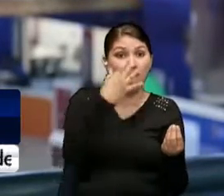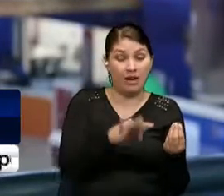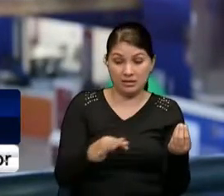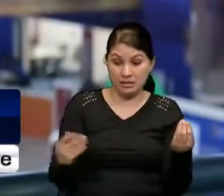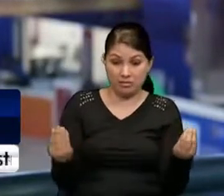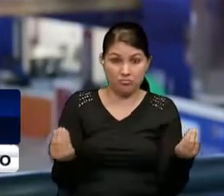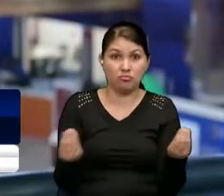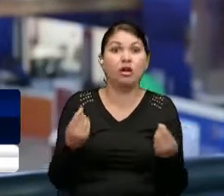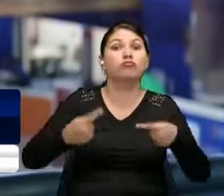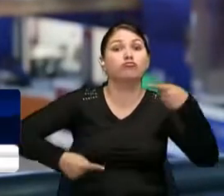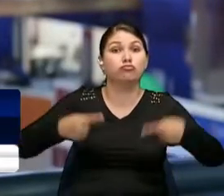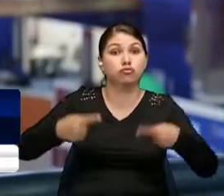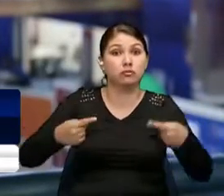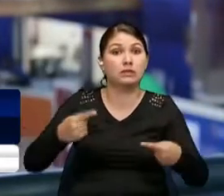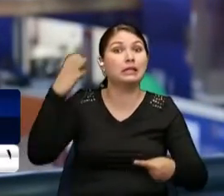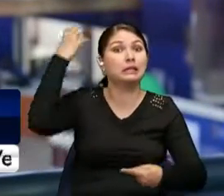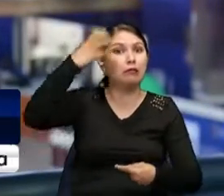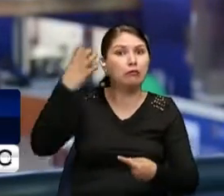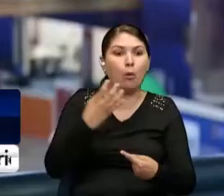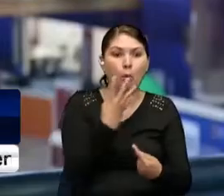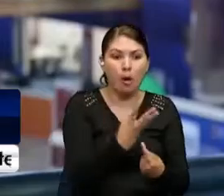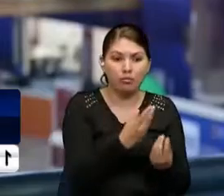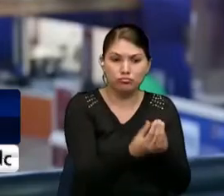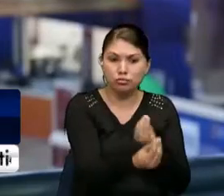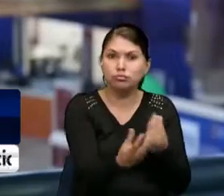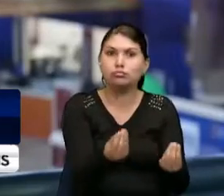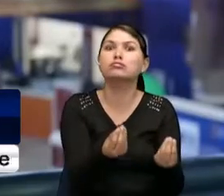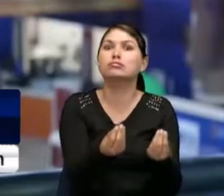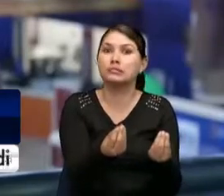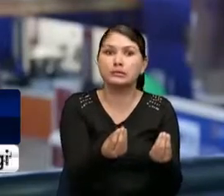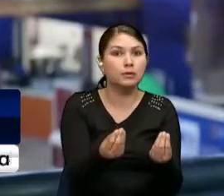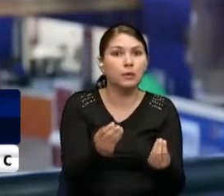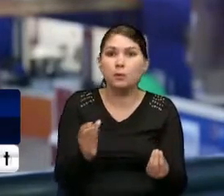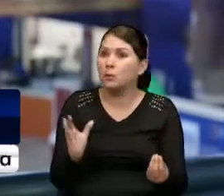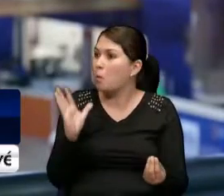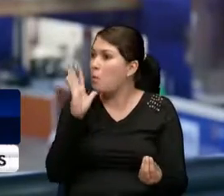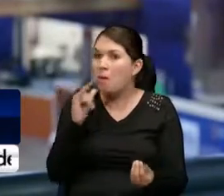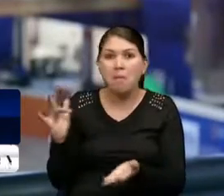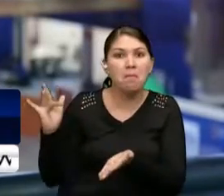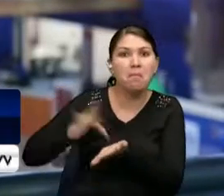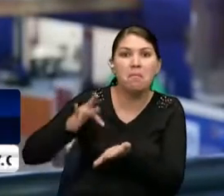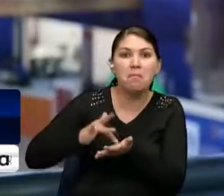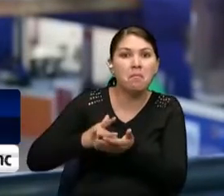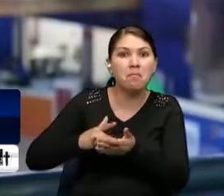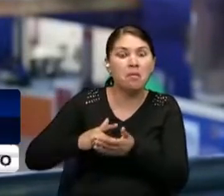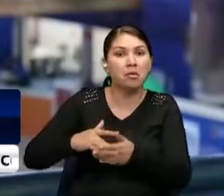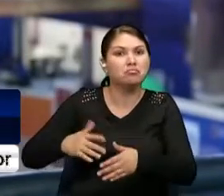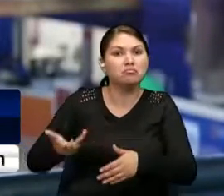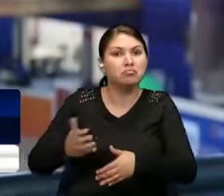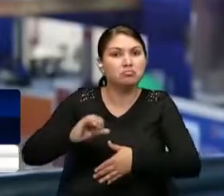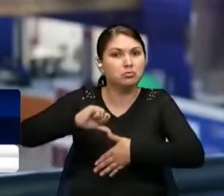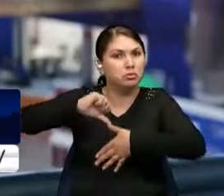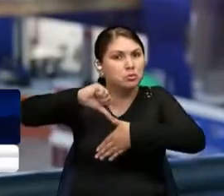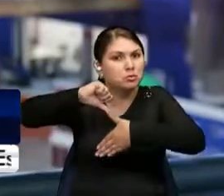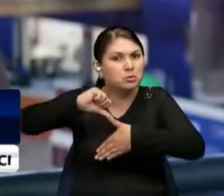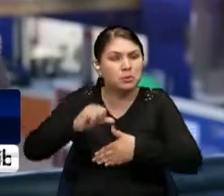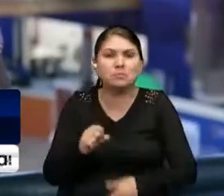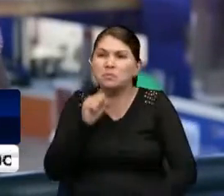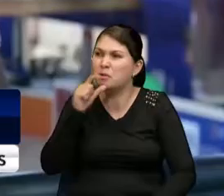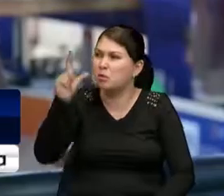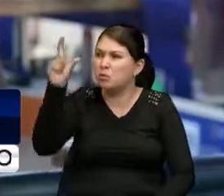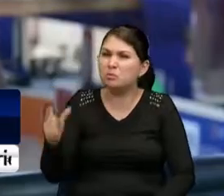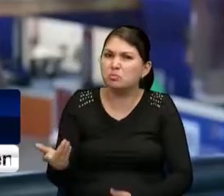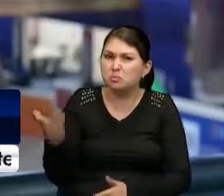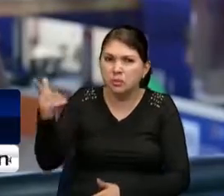de europa van a disputar las semifinales no hay participación sudamericana porque le preguntamos a henri el